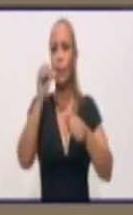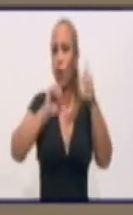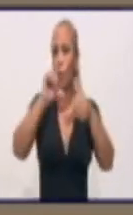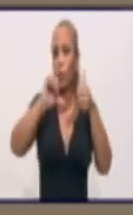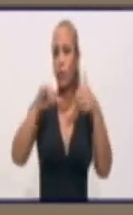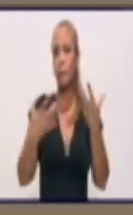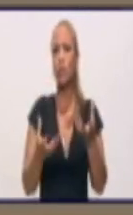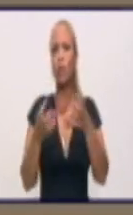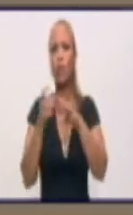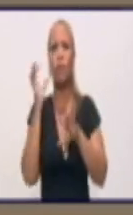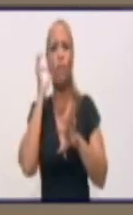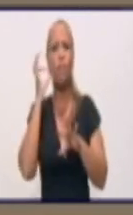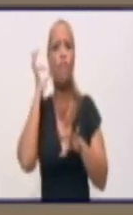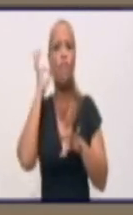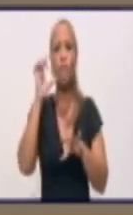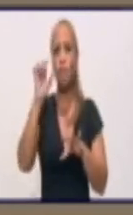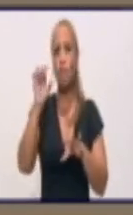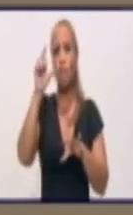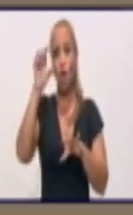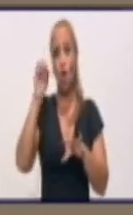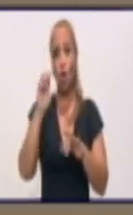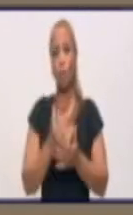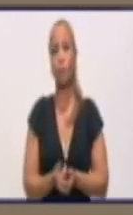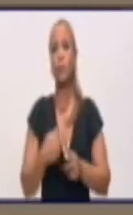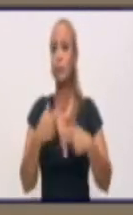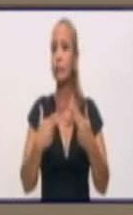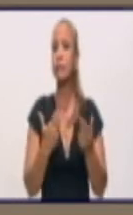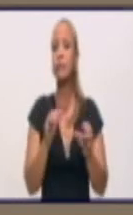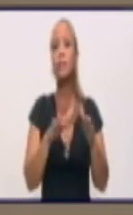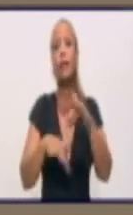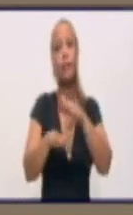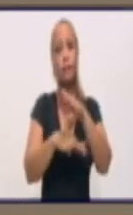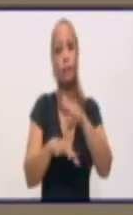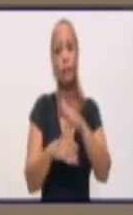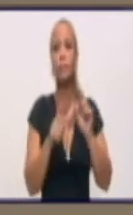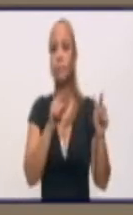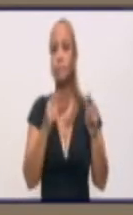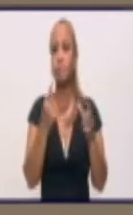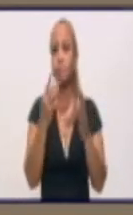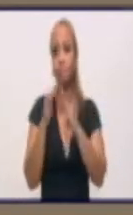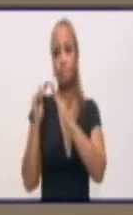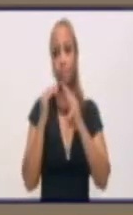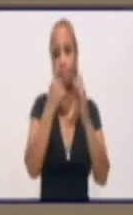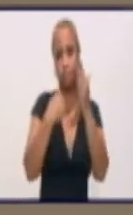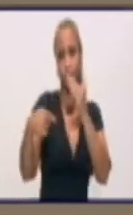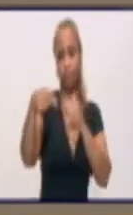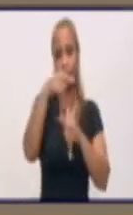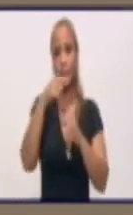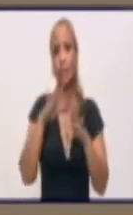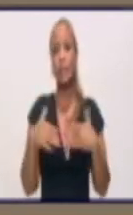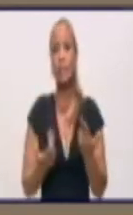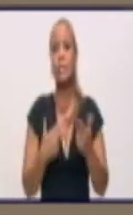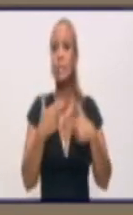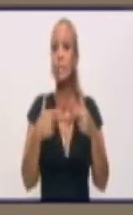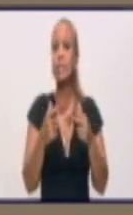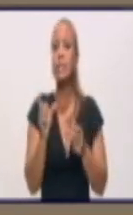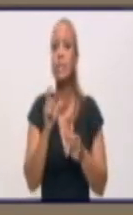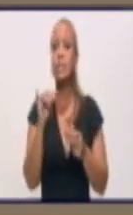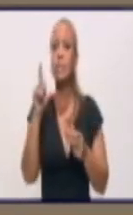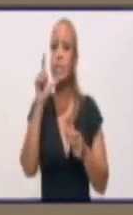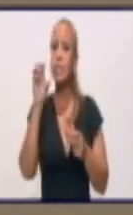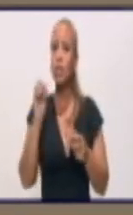focalidad y las acciones que se están realizando en cada una de las áreas. Estas son manzanas que se ven 2 veces en el ciclo, porque